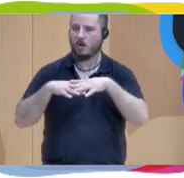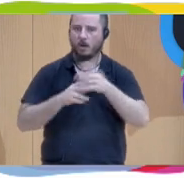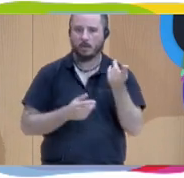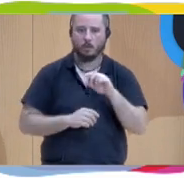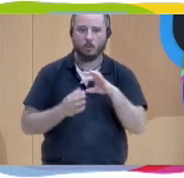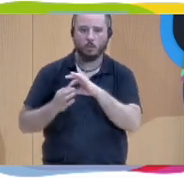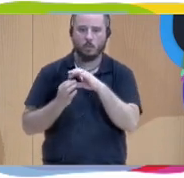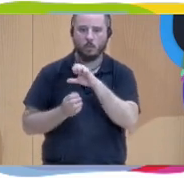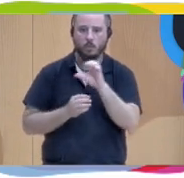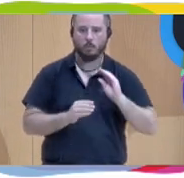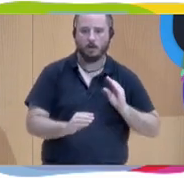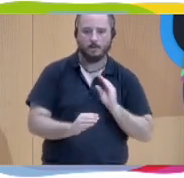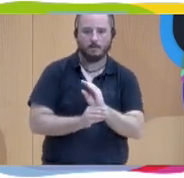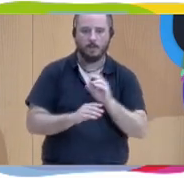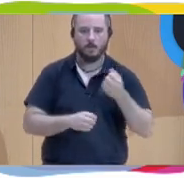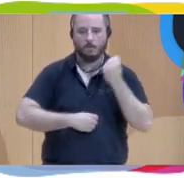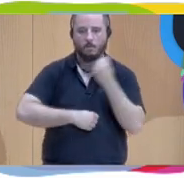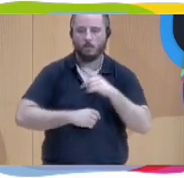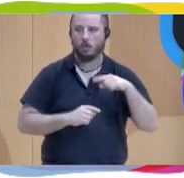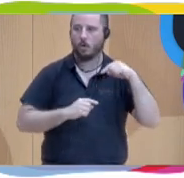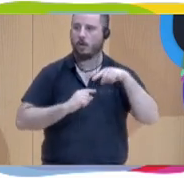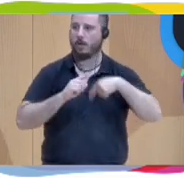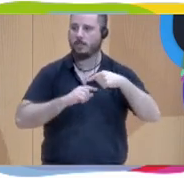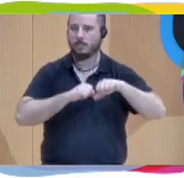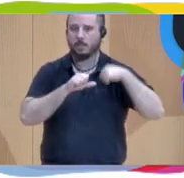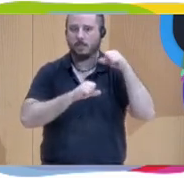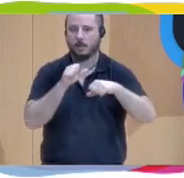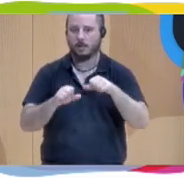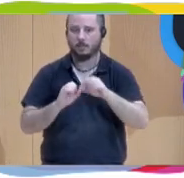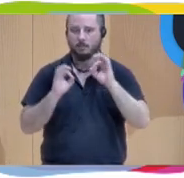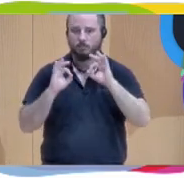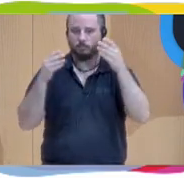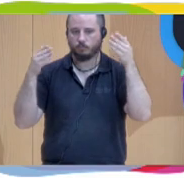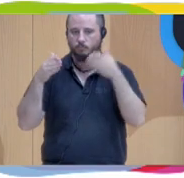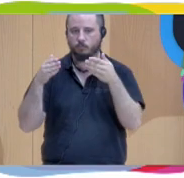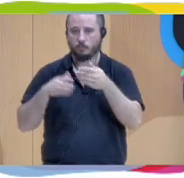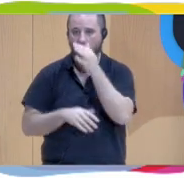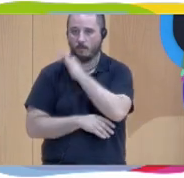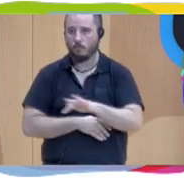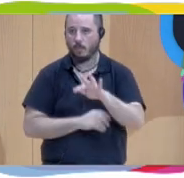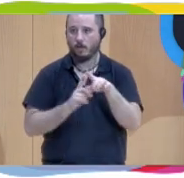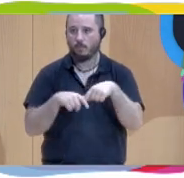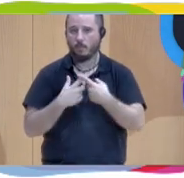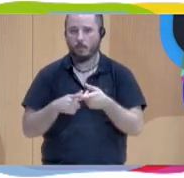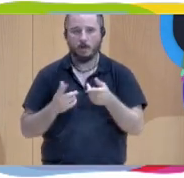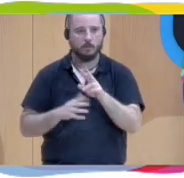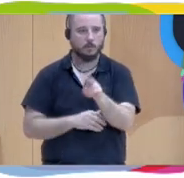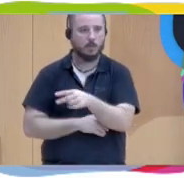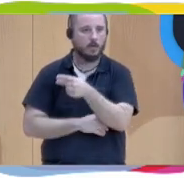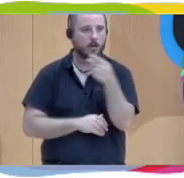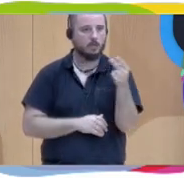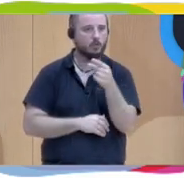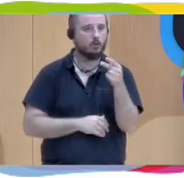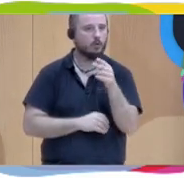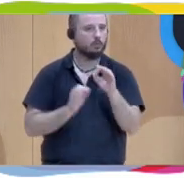Europea, también de los fondos Next Generation y que especialmente estaba centrado tanto en la infancia como en las familias, pero que sus resultados son